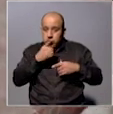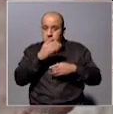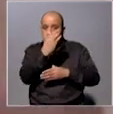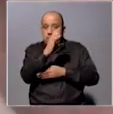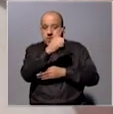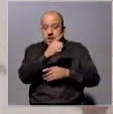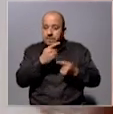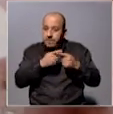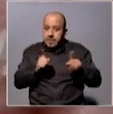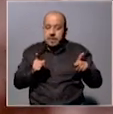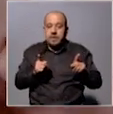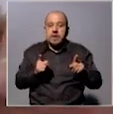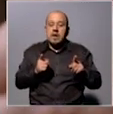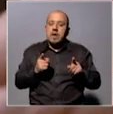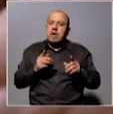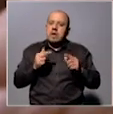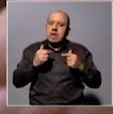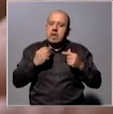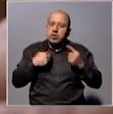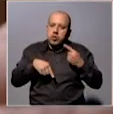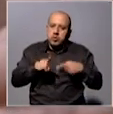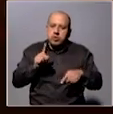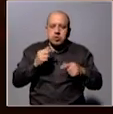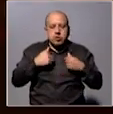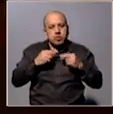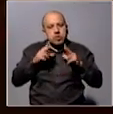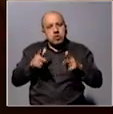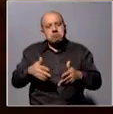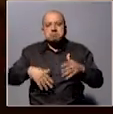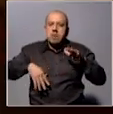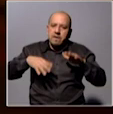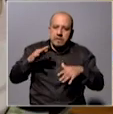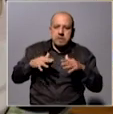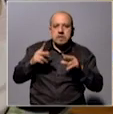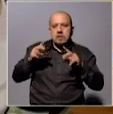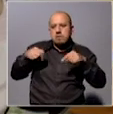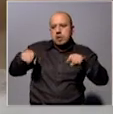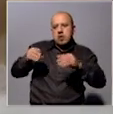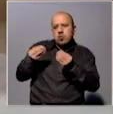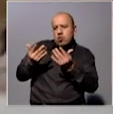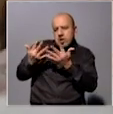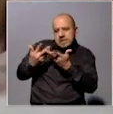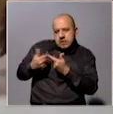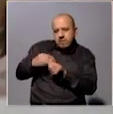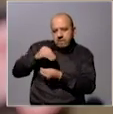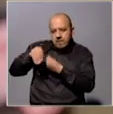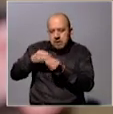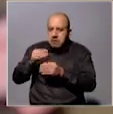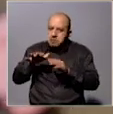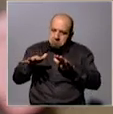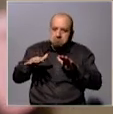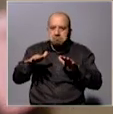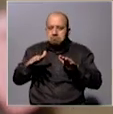Y diría que, bueno, a veces las estructuras familiares son